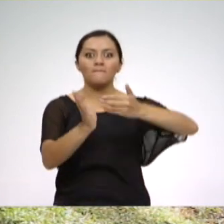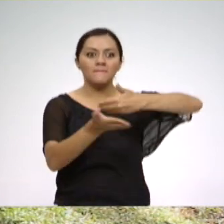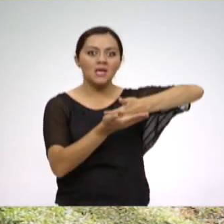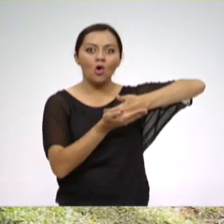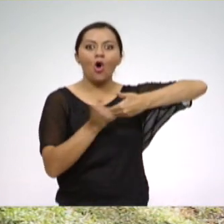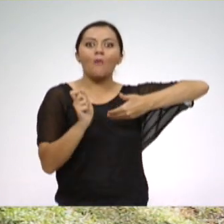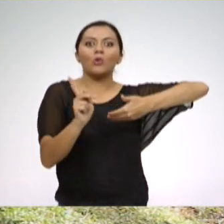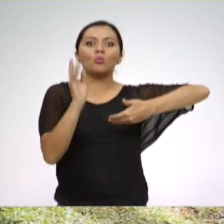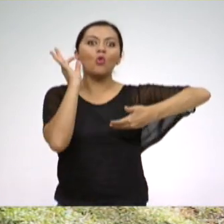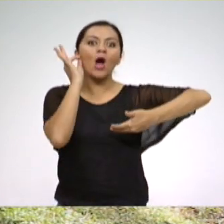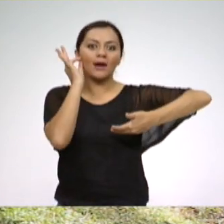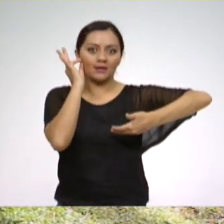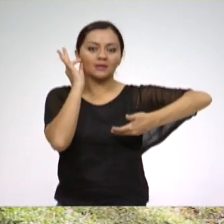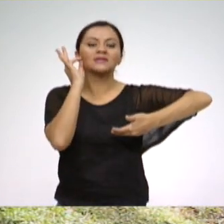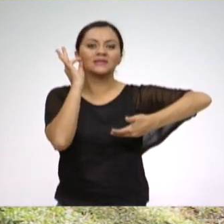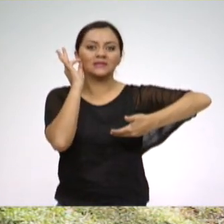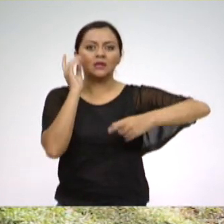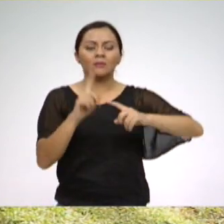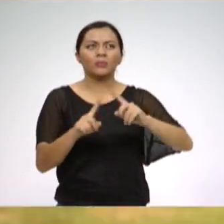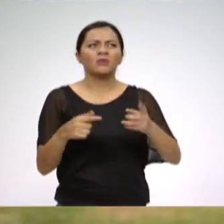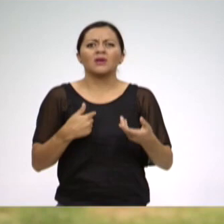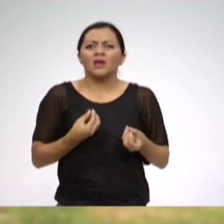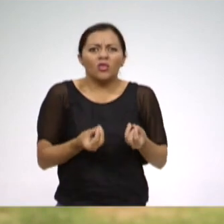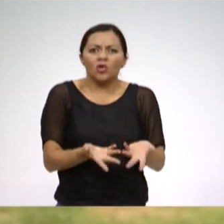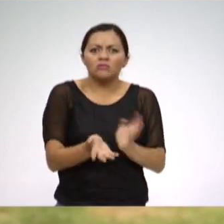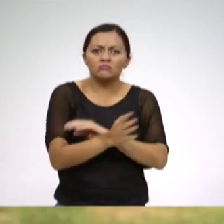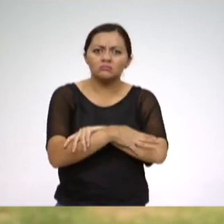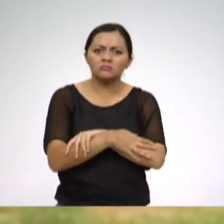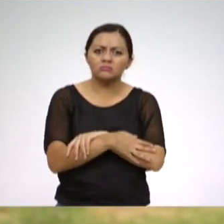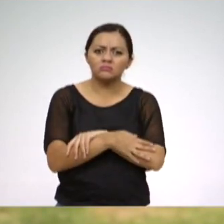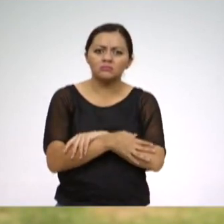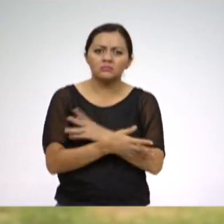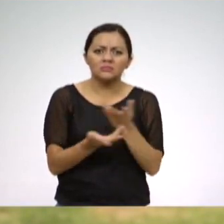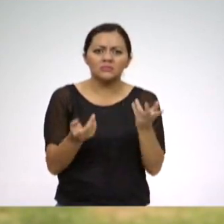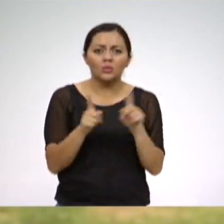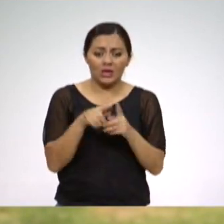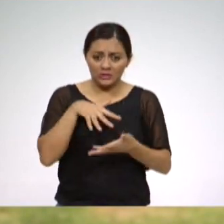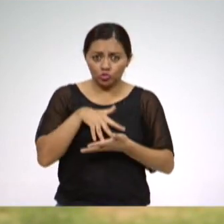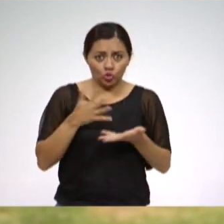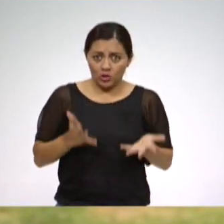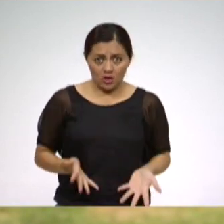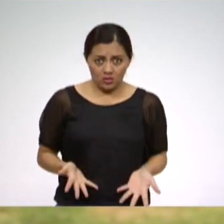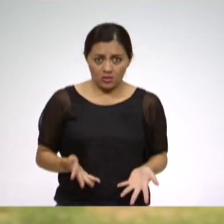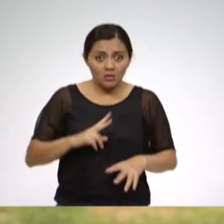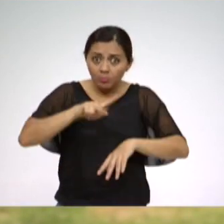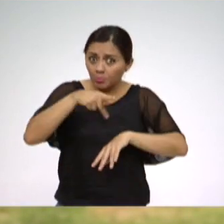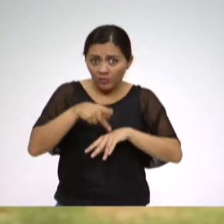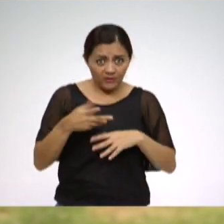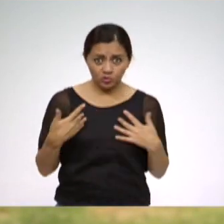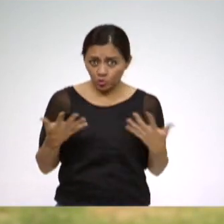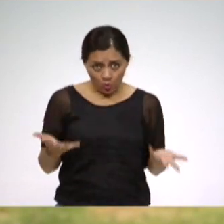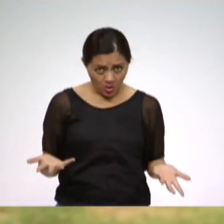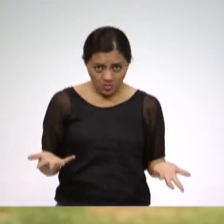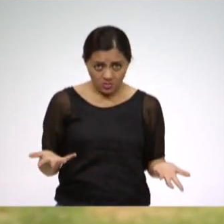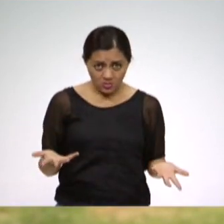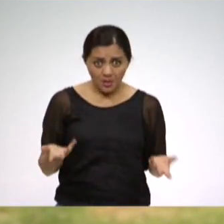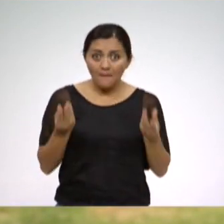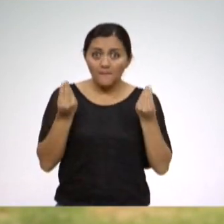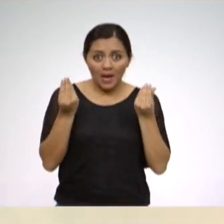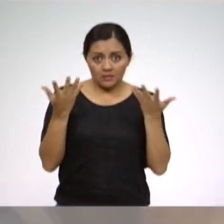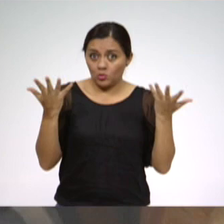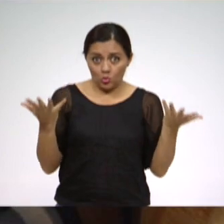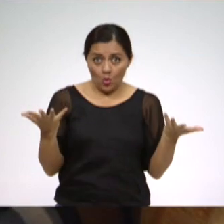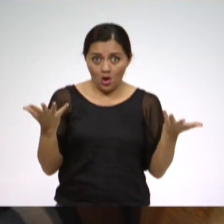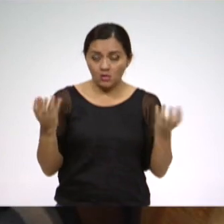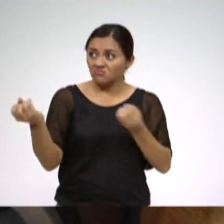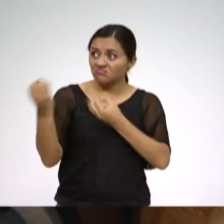pero al mismo tiempo, o sea, te encuentras en que, ¿qué le ofrezco? O sea, eres un estudiante, no tienes una profesión, a veces te encuentras